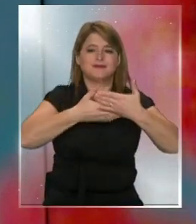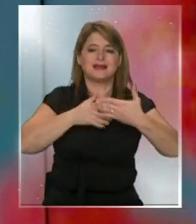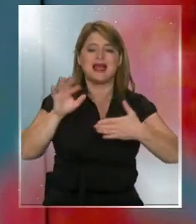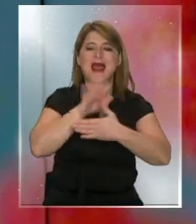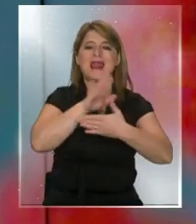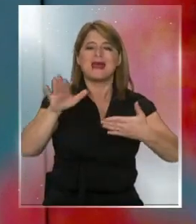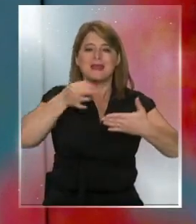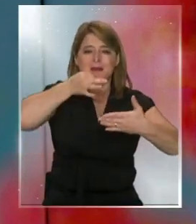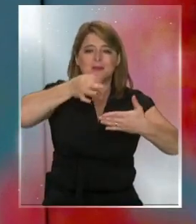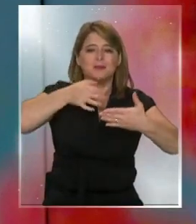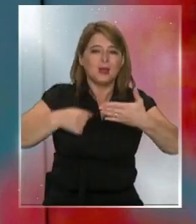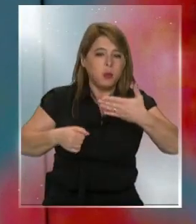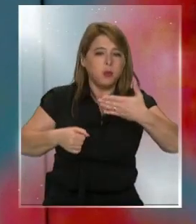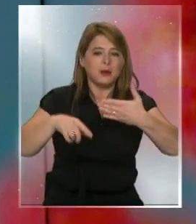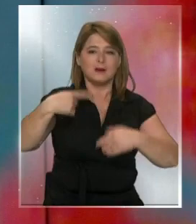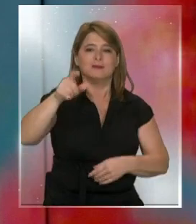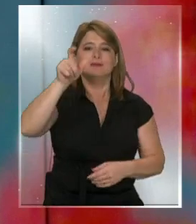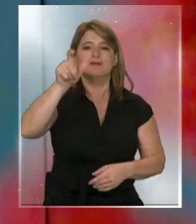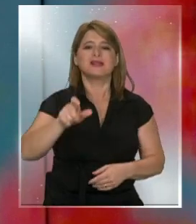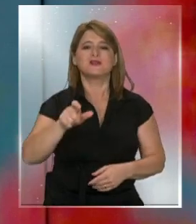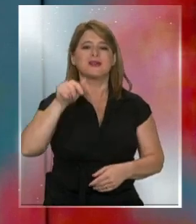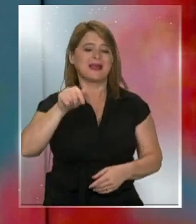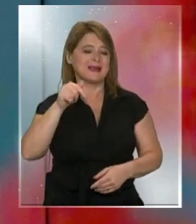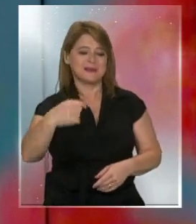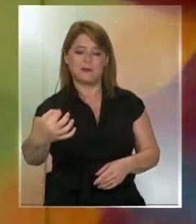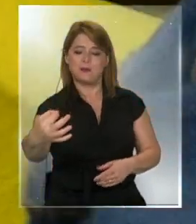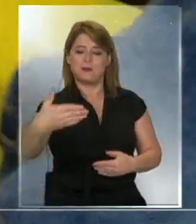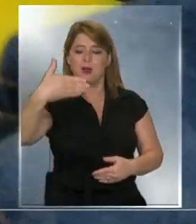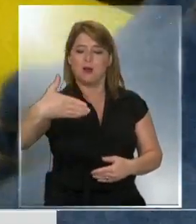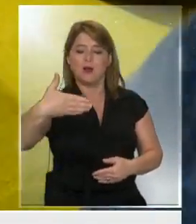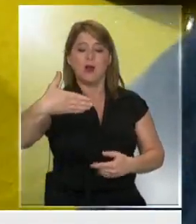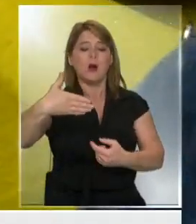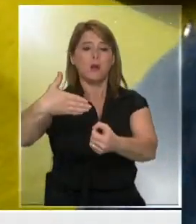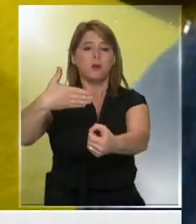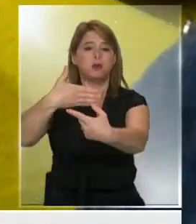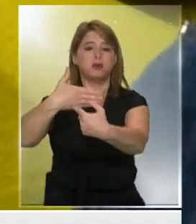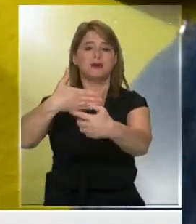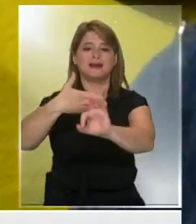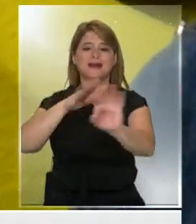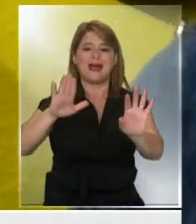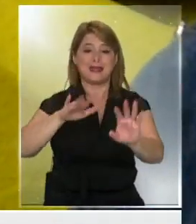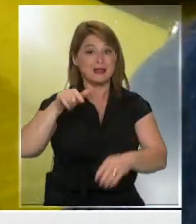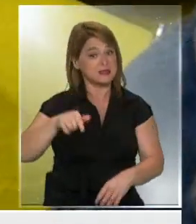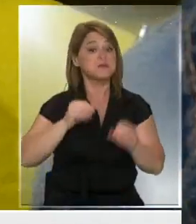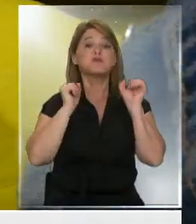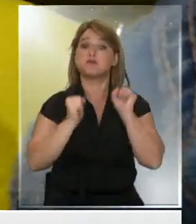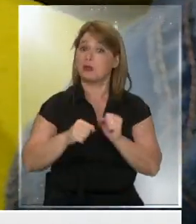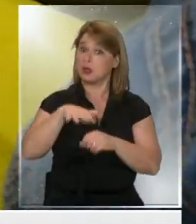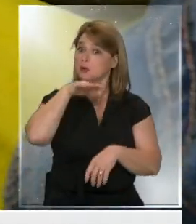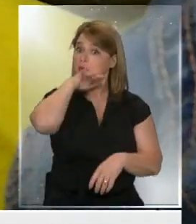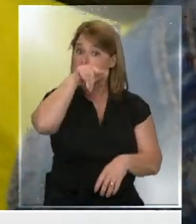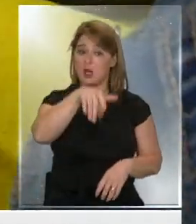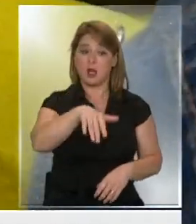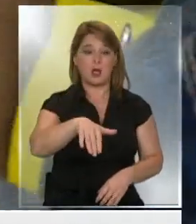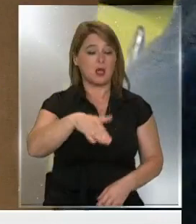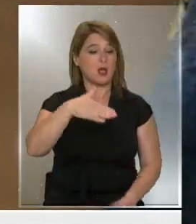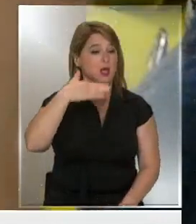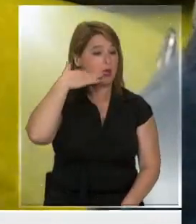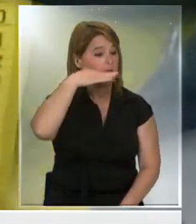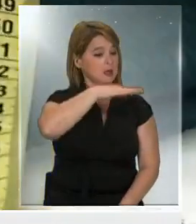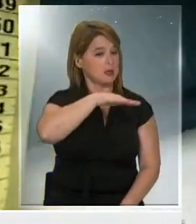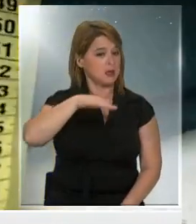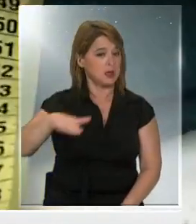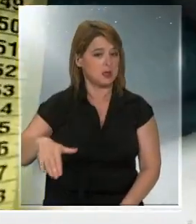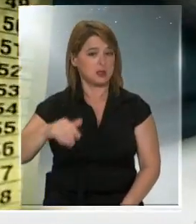otra persona tose o habla, no me tira gotitas a mí. Una alternativa válida para niños mayores de 2 años